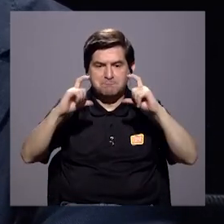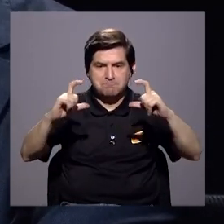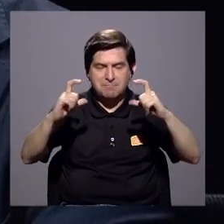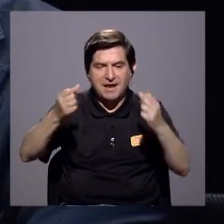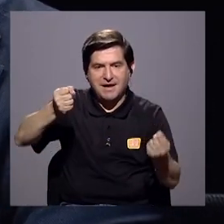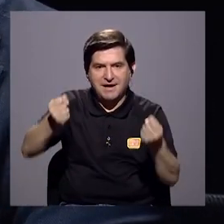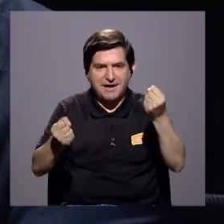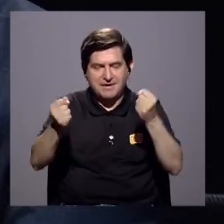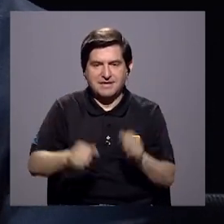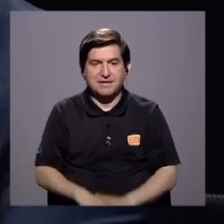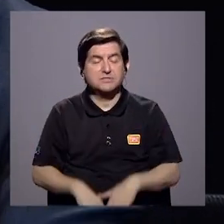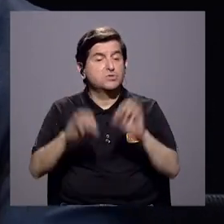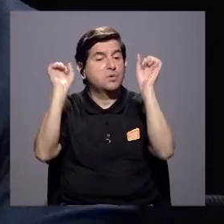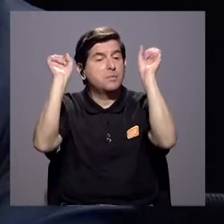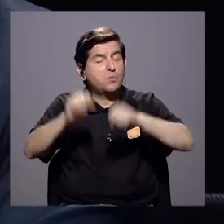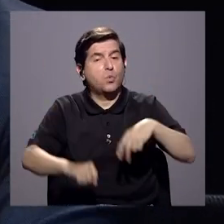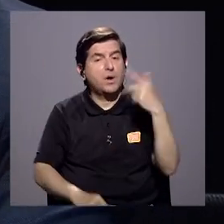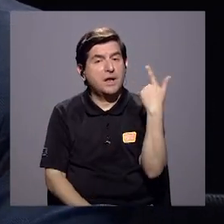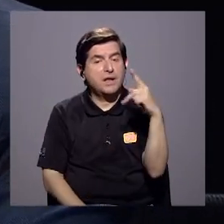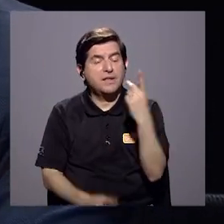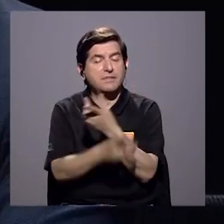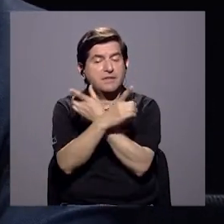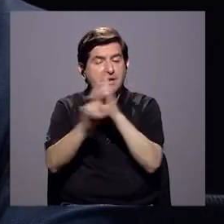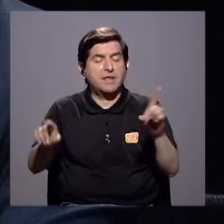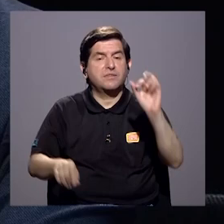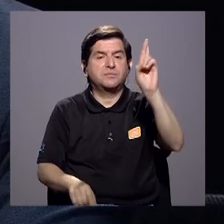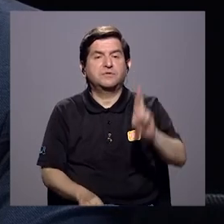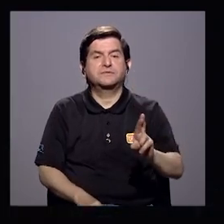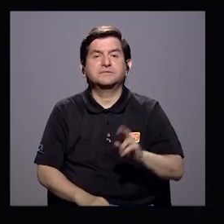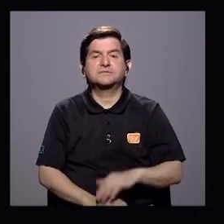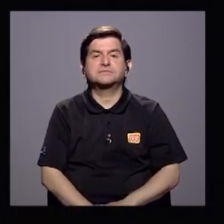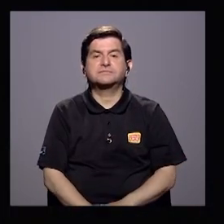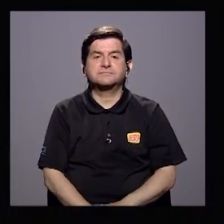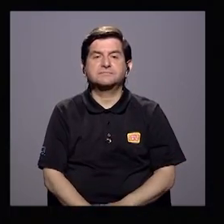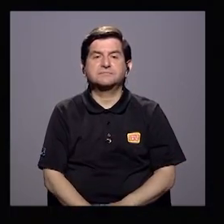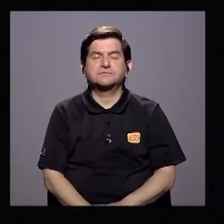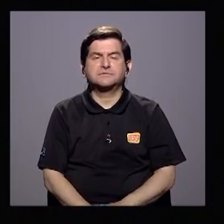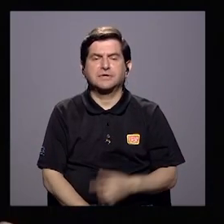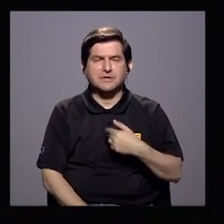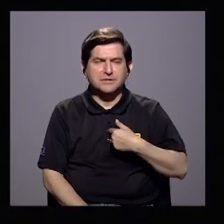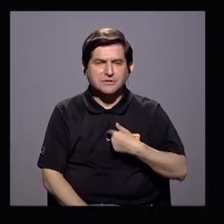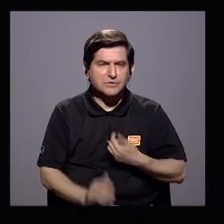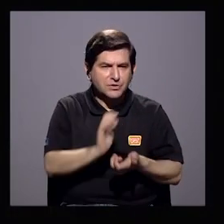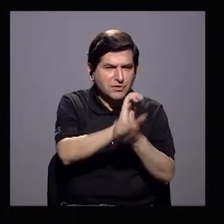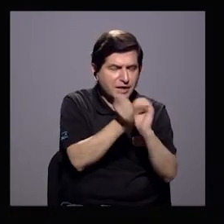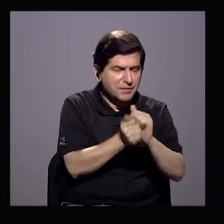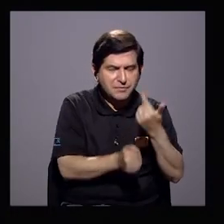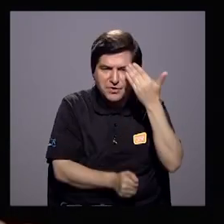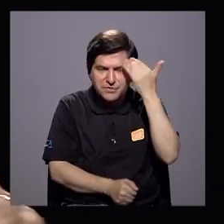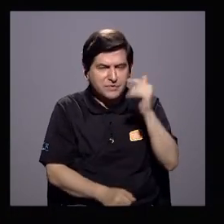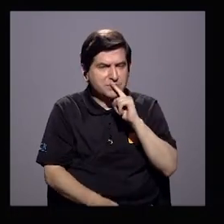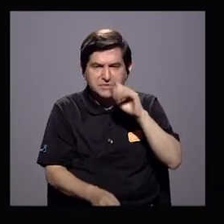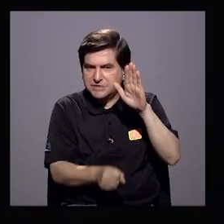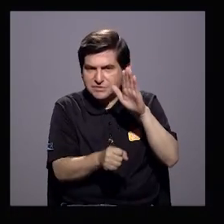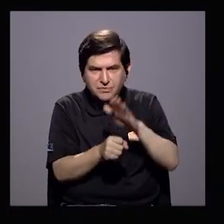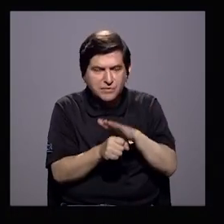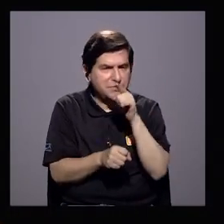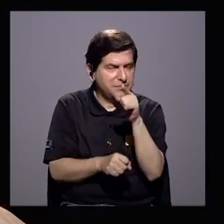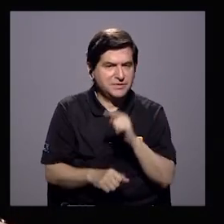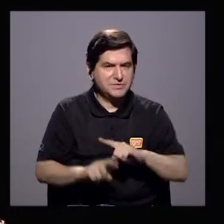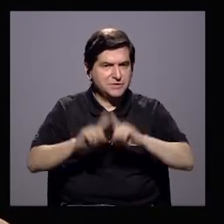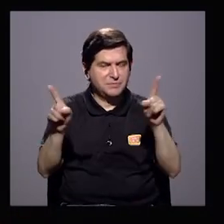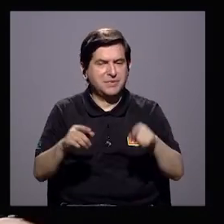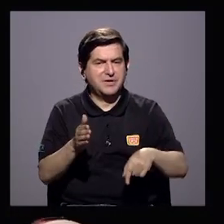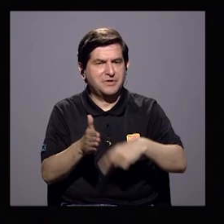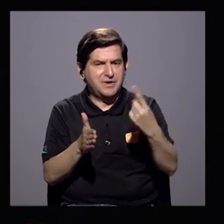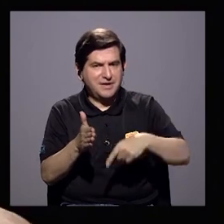placas de carlos porque esto podría poner en peligro la democracia costarricense voy a dar un salto no sé si lo comprometo pero tiene que ver casualmente con que